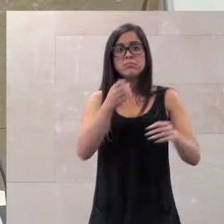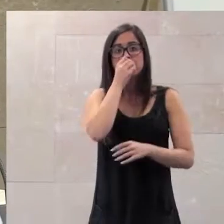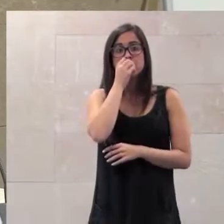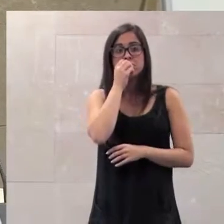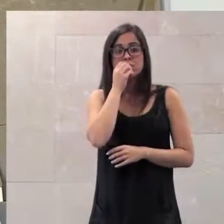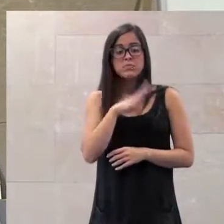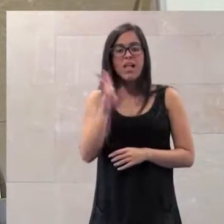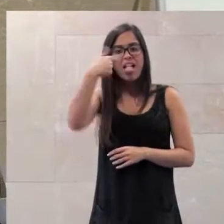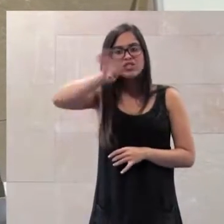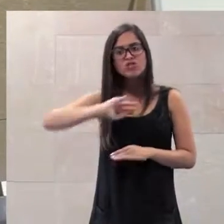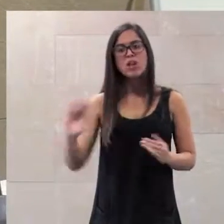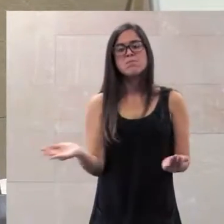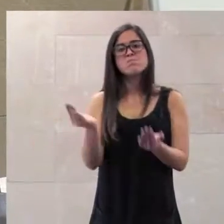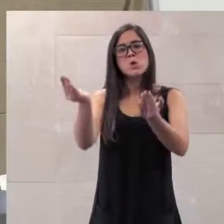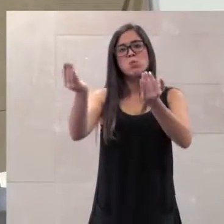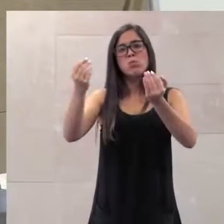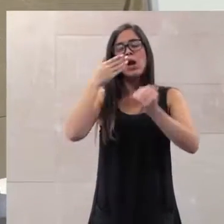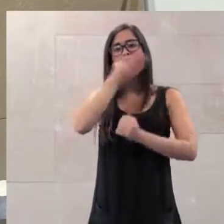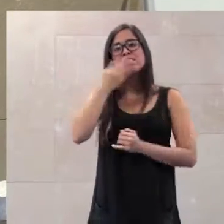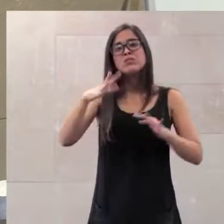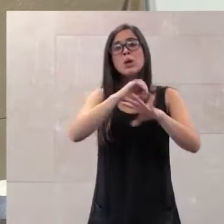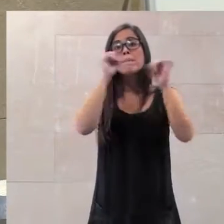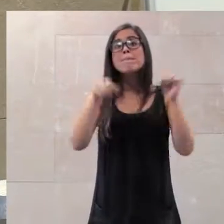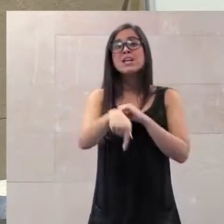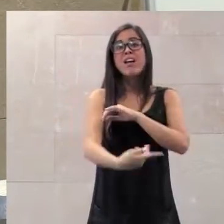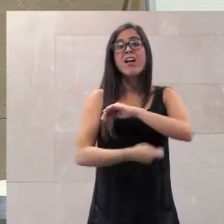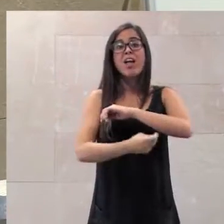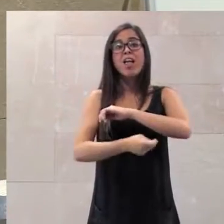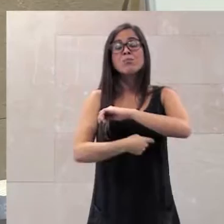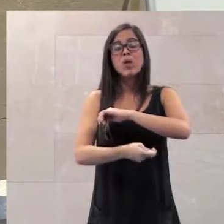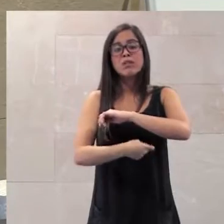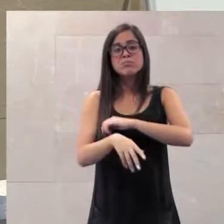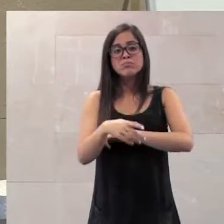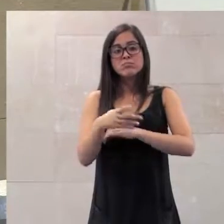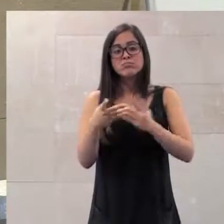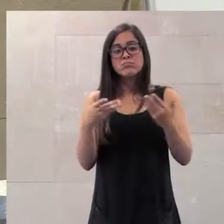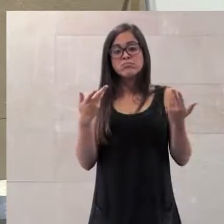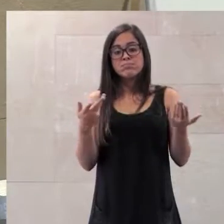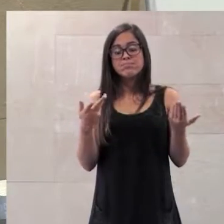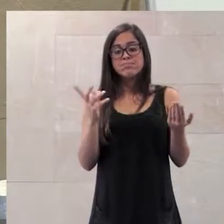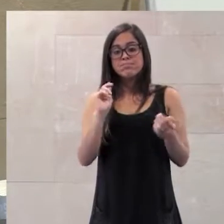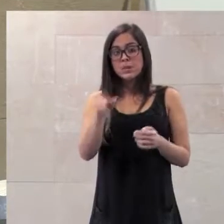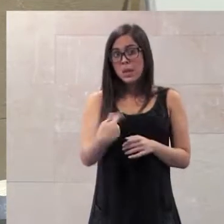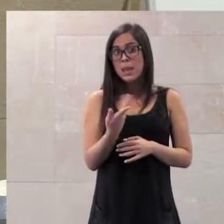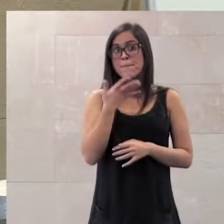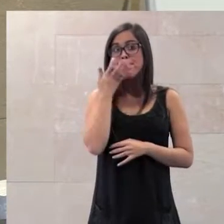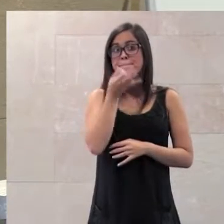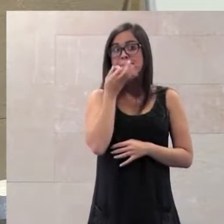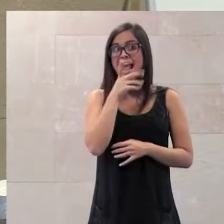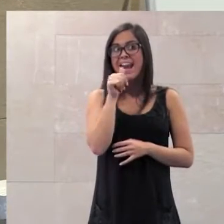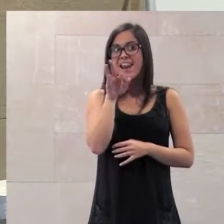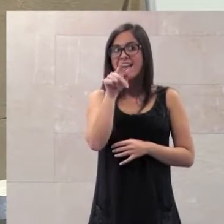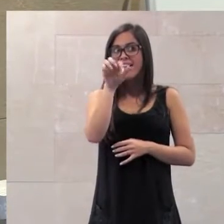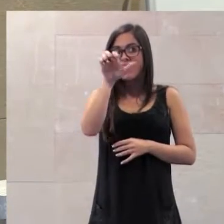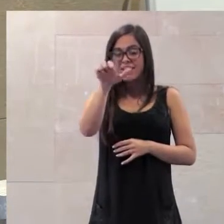desde donde están impulsando la Escuela de Empoderamiento de Vitoria-Gasteiz, y que también, y se ha dejado entrever en la intervención de Leire,